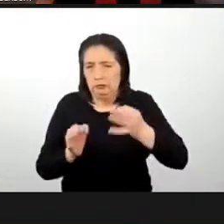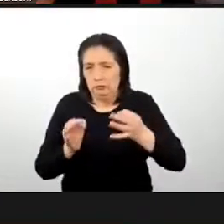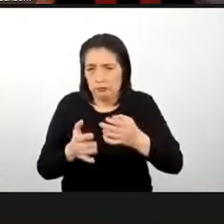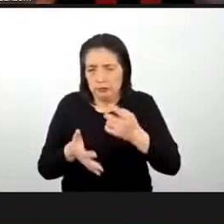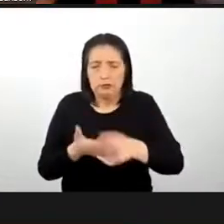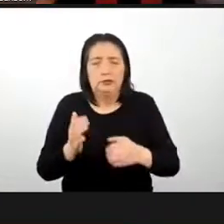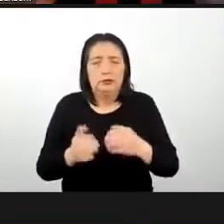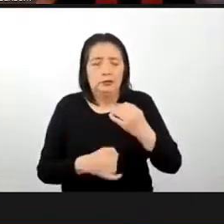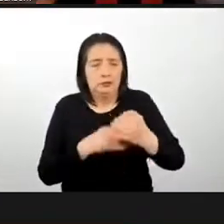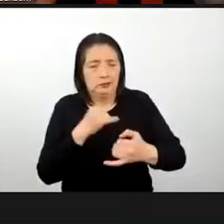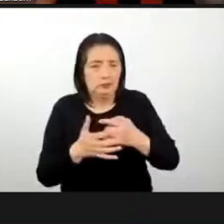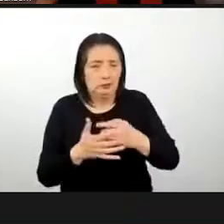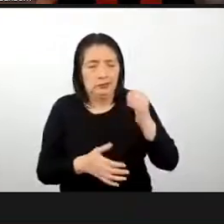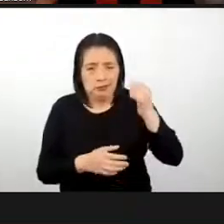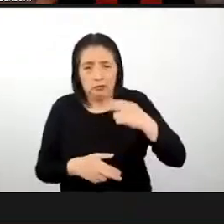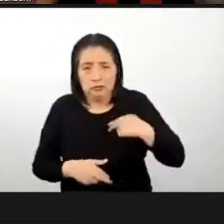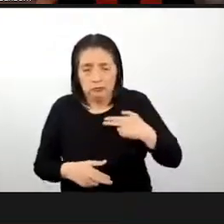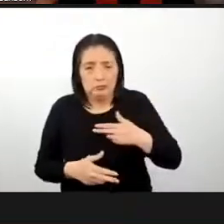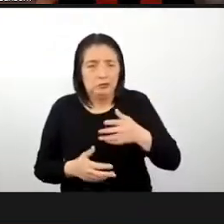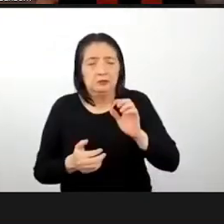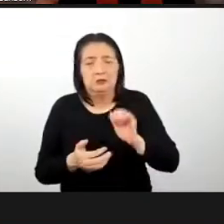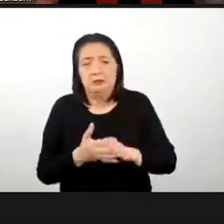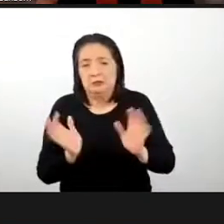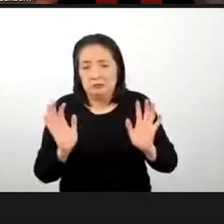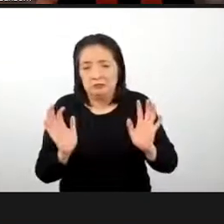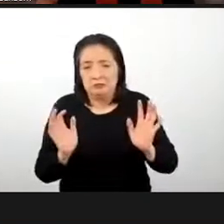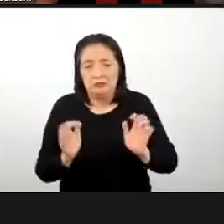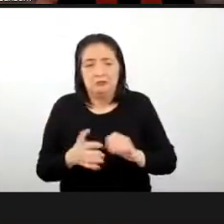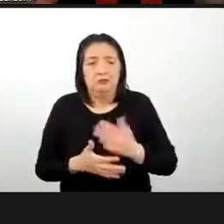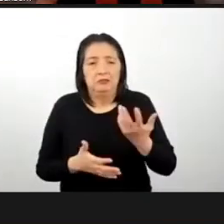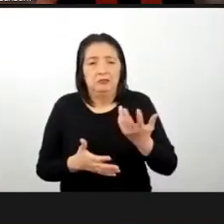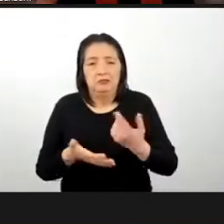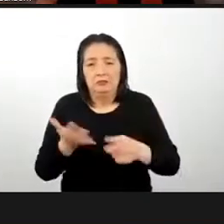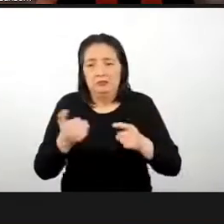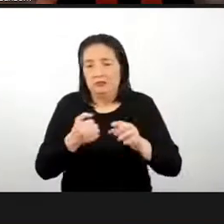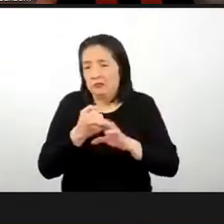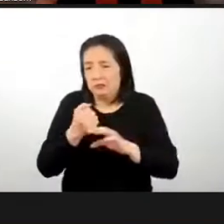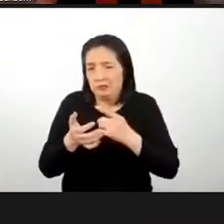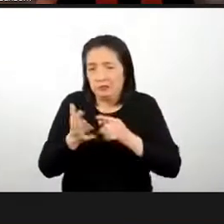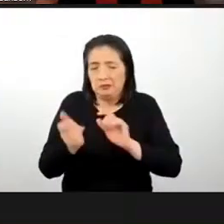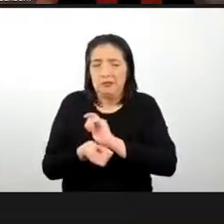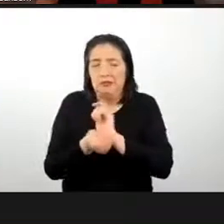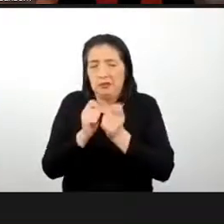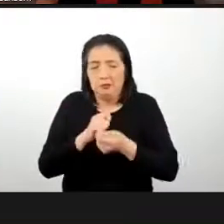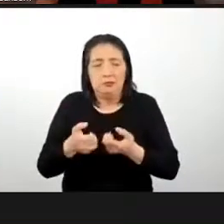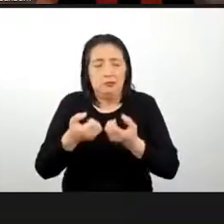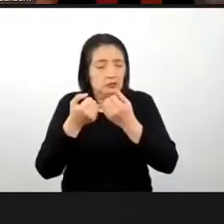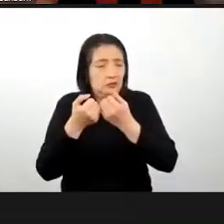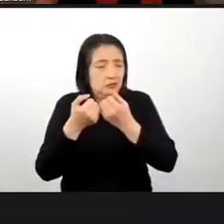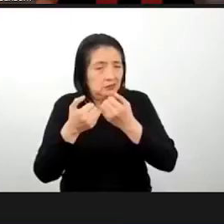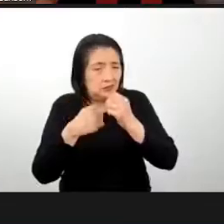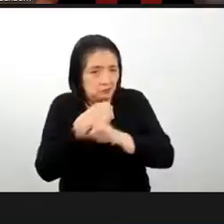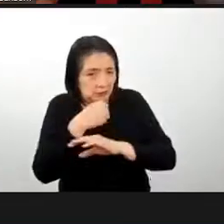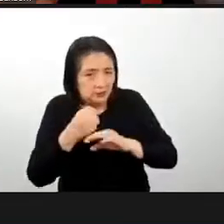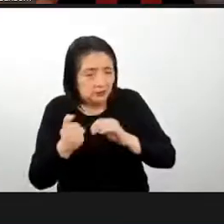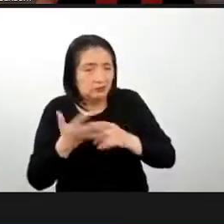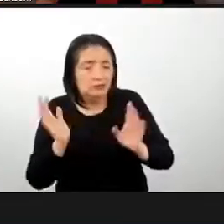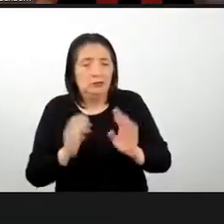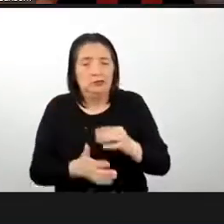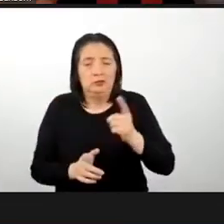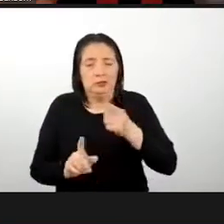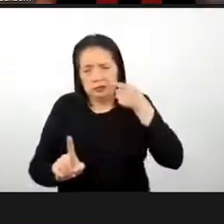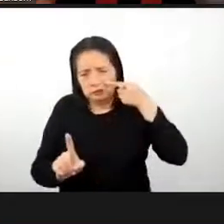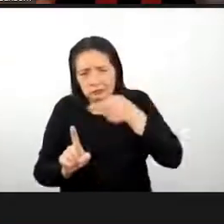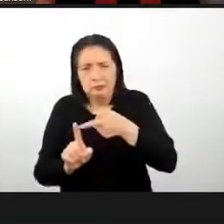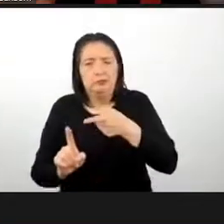de Derechos Humanos, todas son sentencias estructurales, ¿no? Con cambios estructurales, no son del caso concreto,